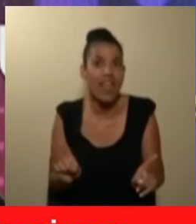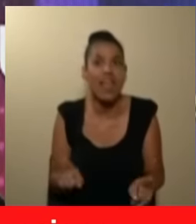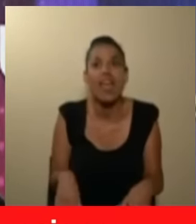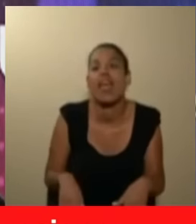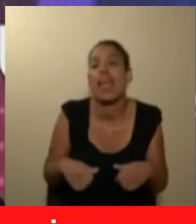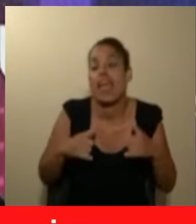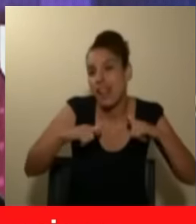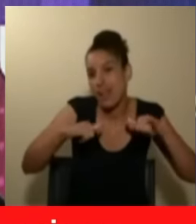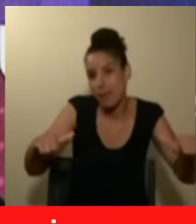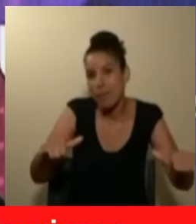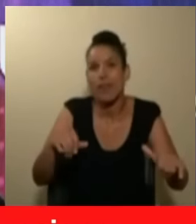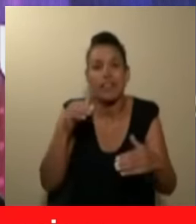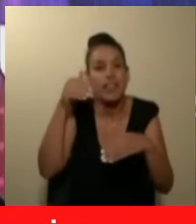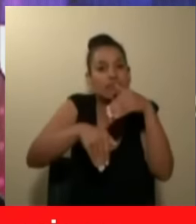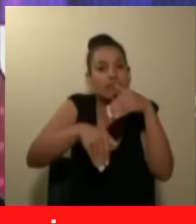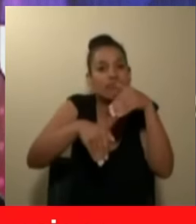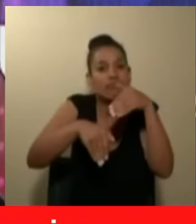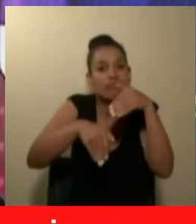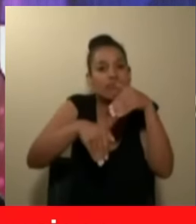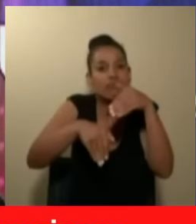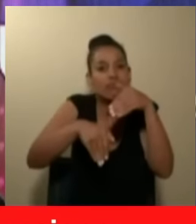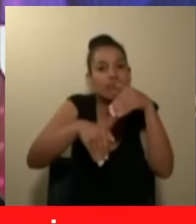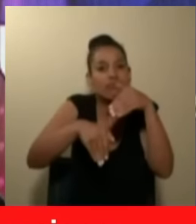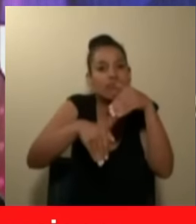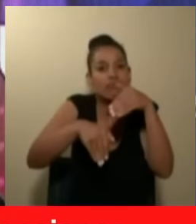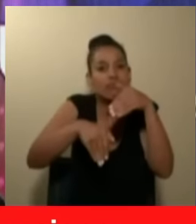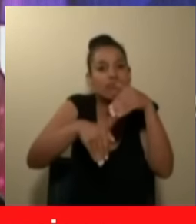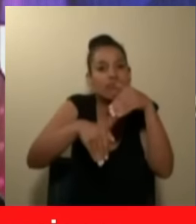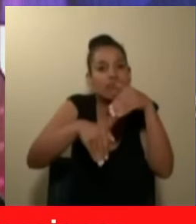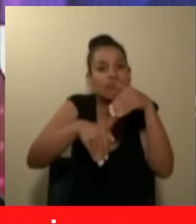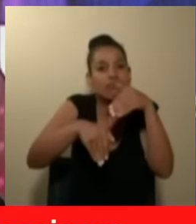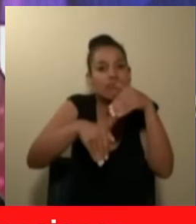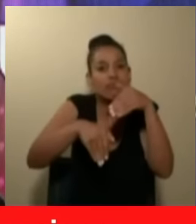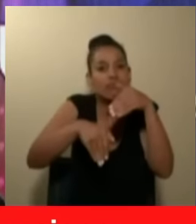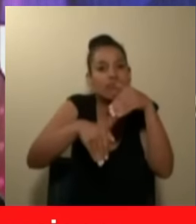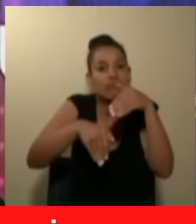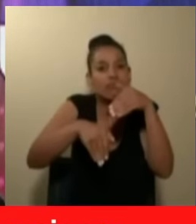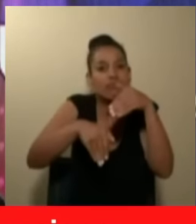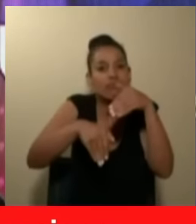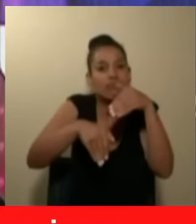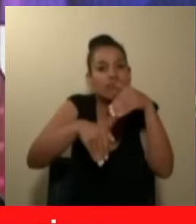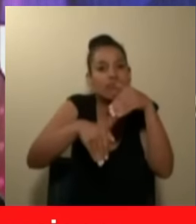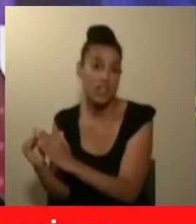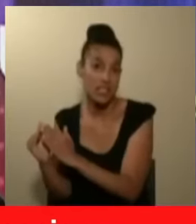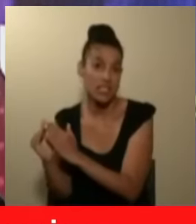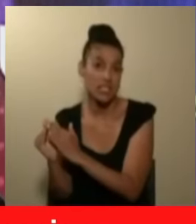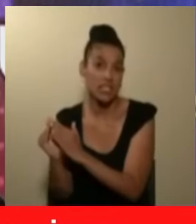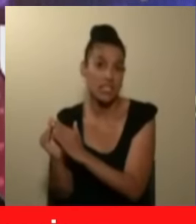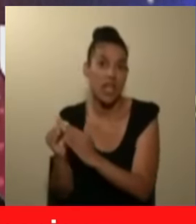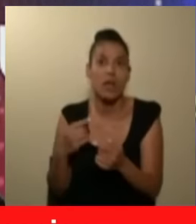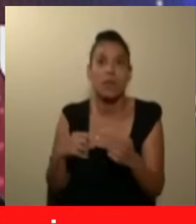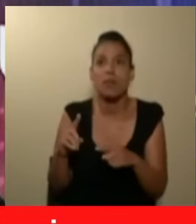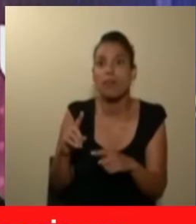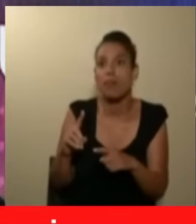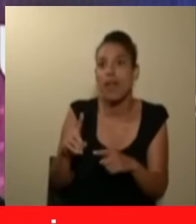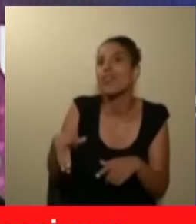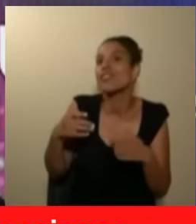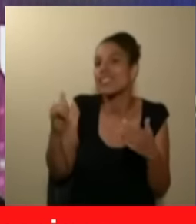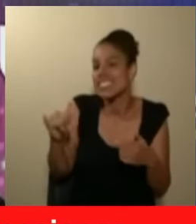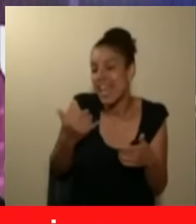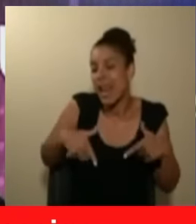electoral se prometieron 50.000 nuevas viviendas, pero a la primera de cambio ya la ministra del ramo